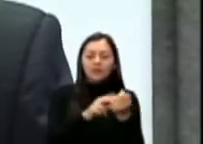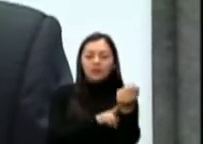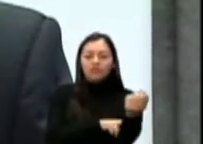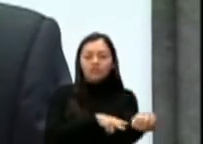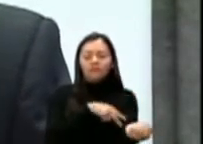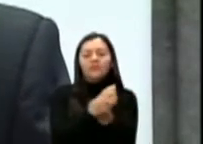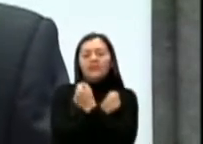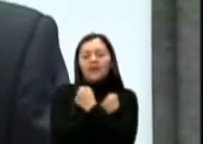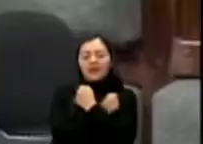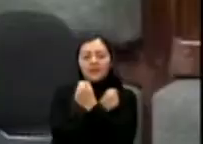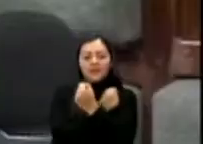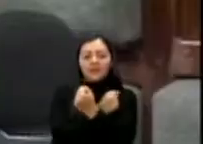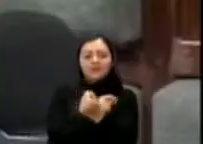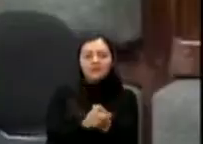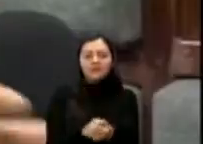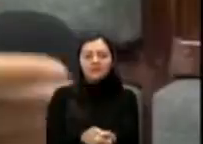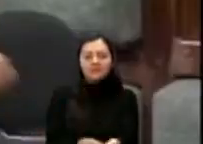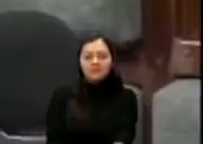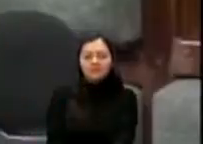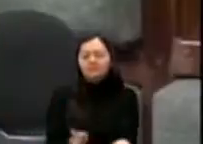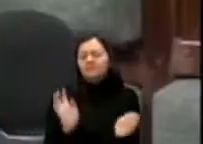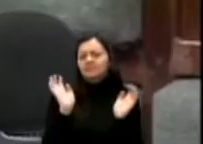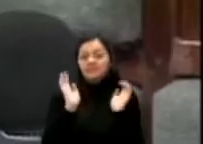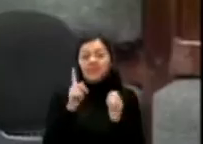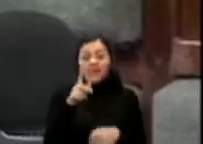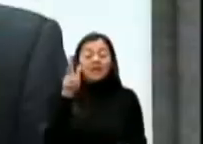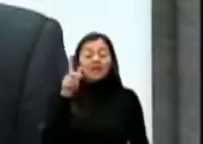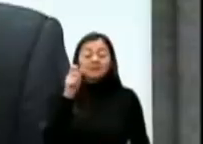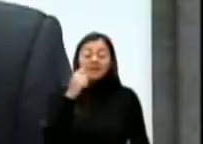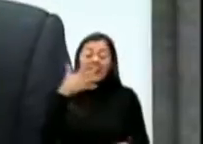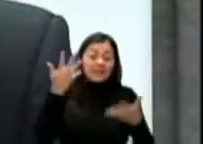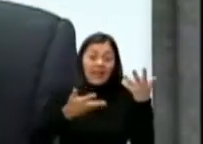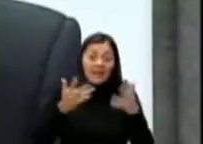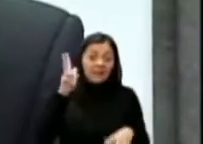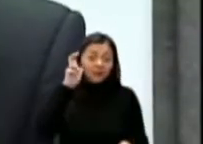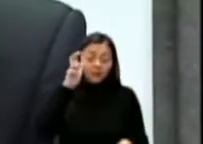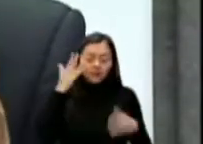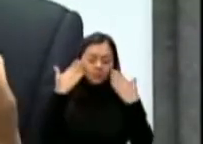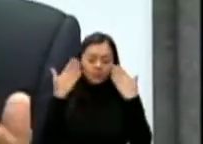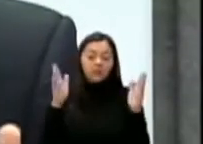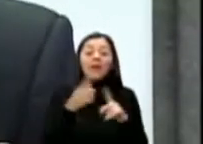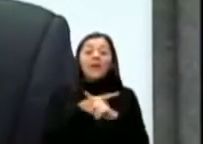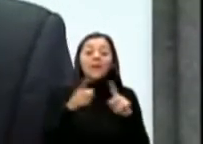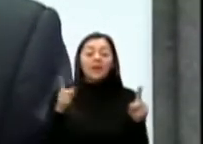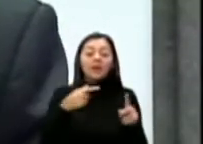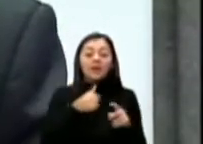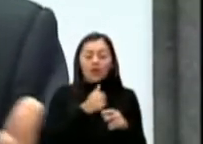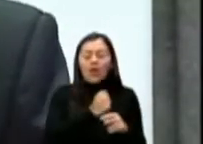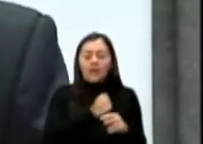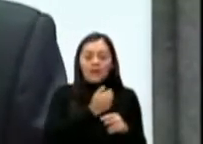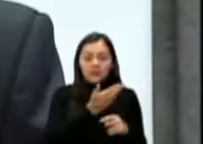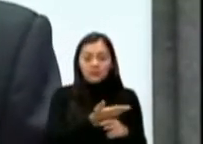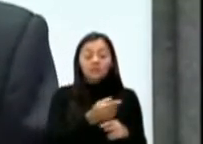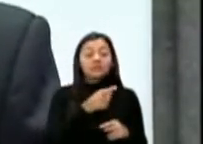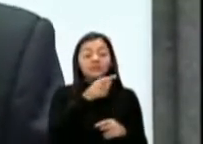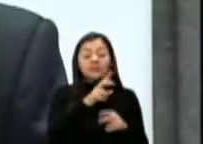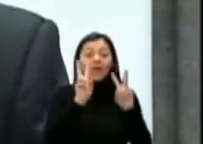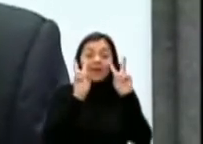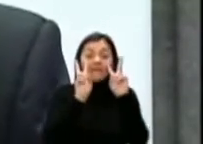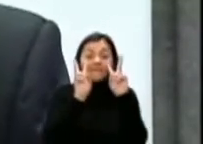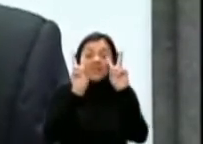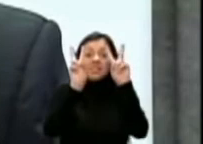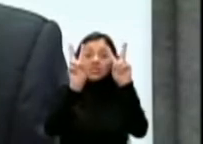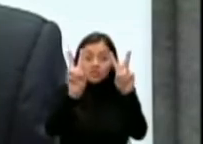señal de absoluta cariño brindadas y me están si me están en una mesa además lo que significa en la cosmovisión de nuestros pues